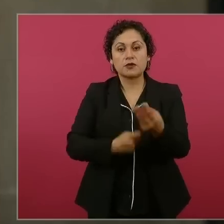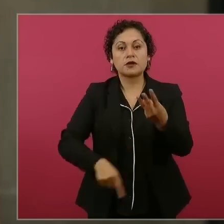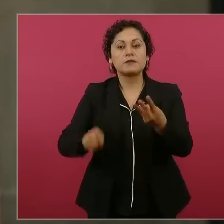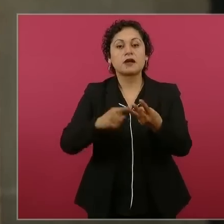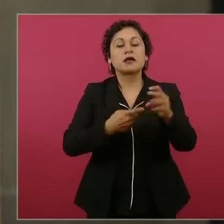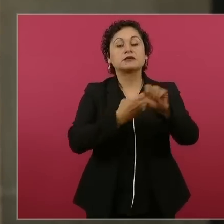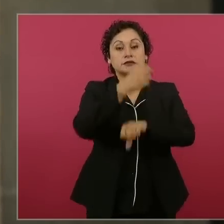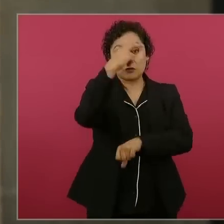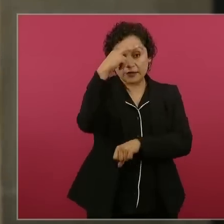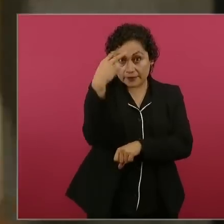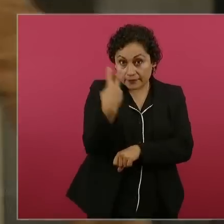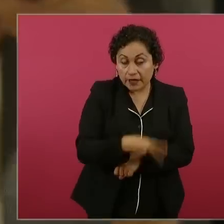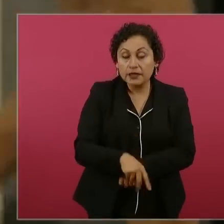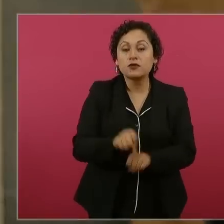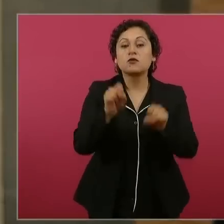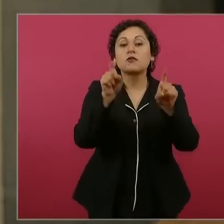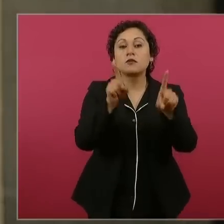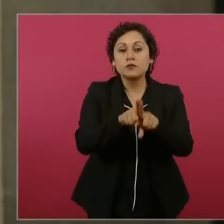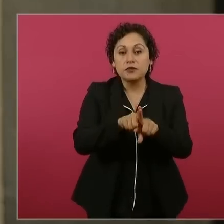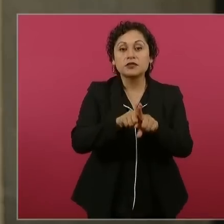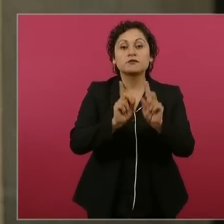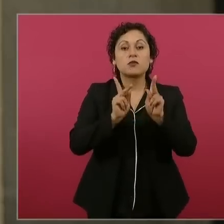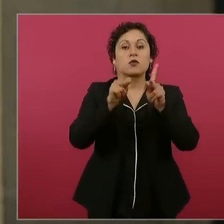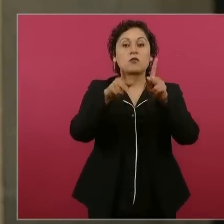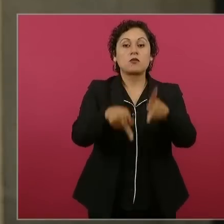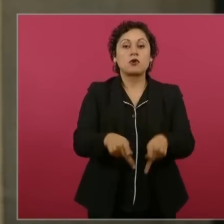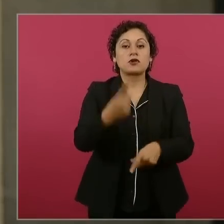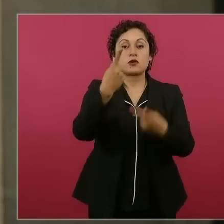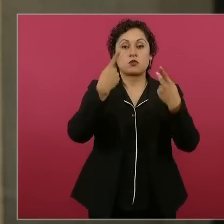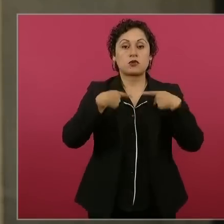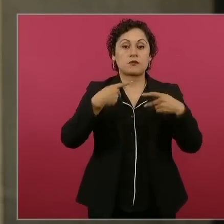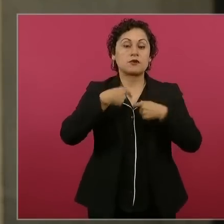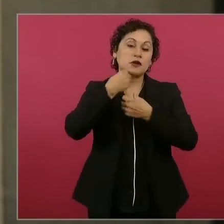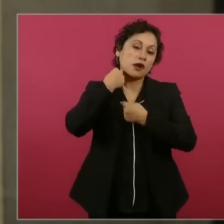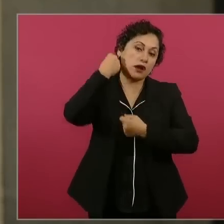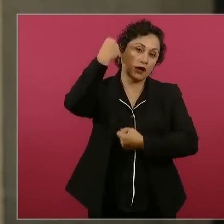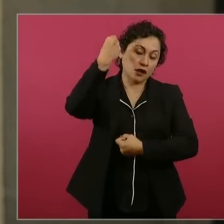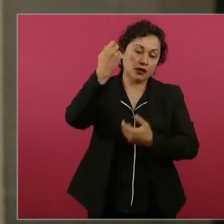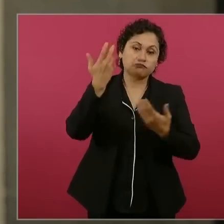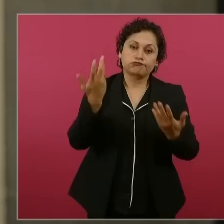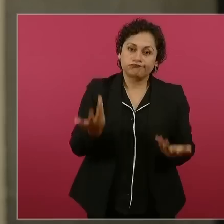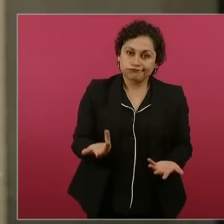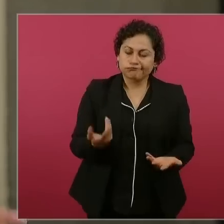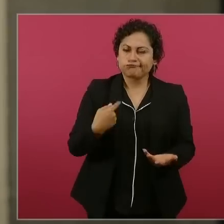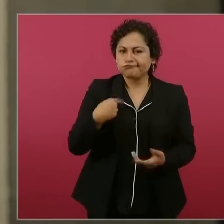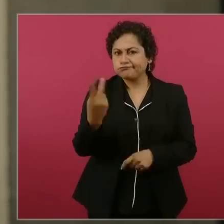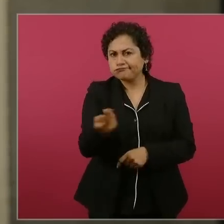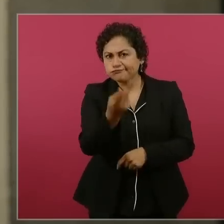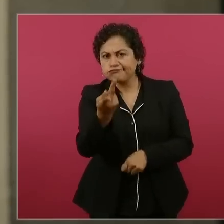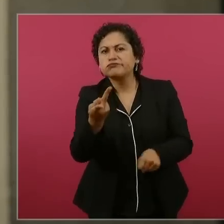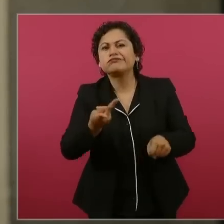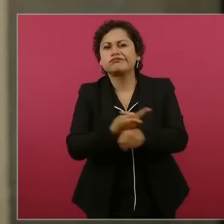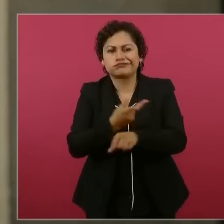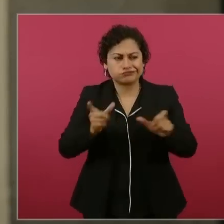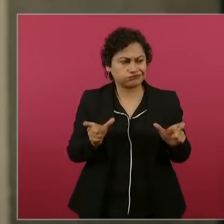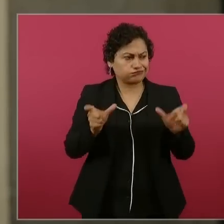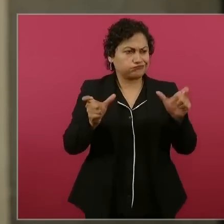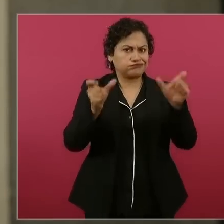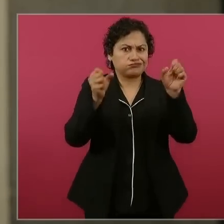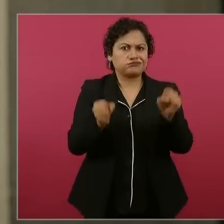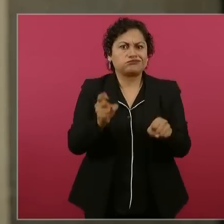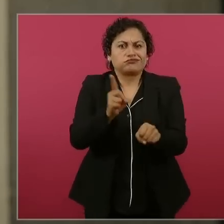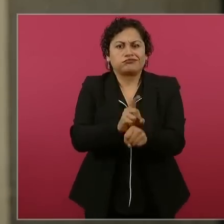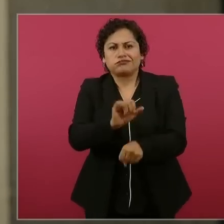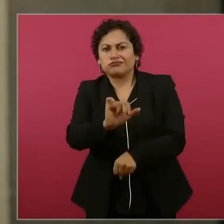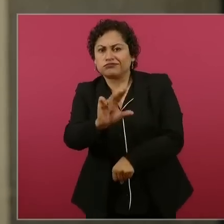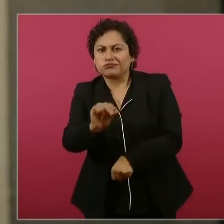también apareció una persona colgada en un puente. Si se van a reforzar las labores de seguridad, ¿qué pasó ayer en la noche, si